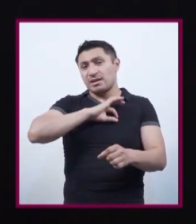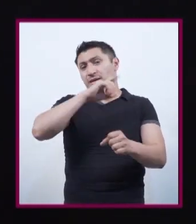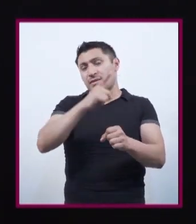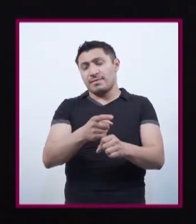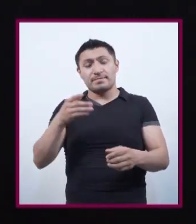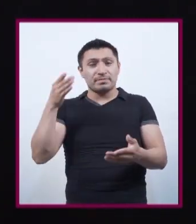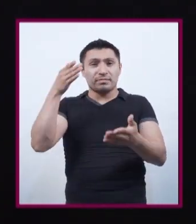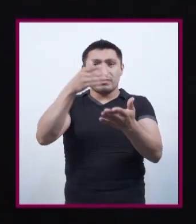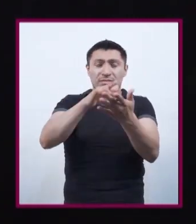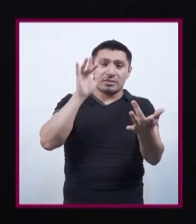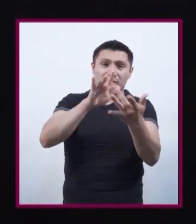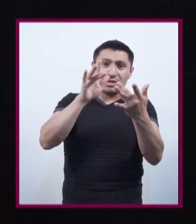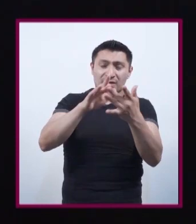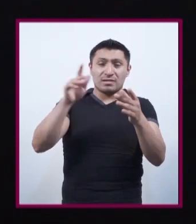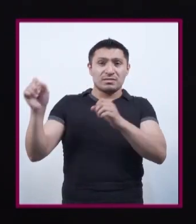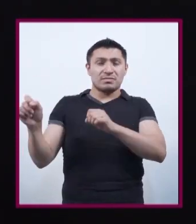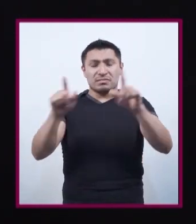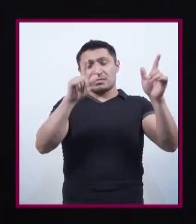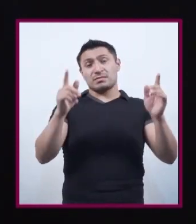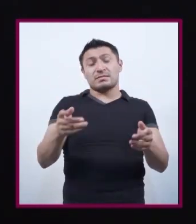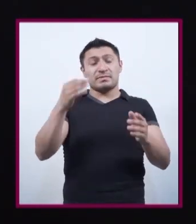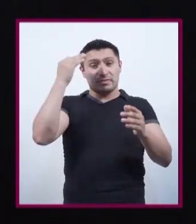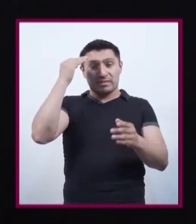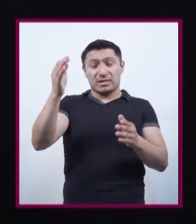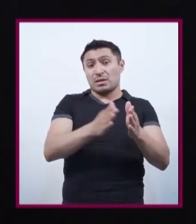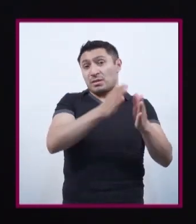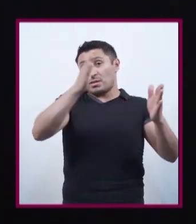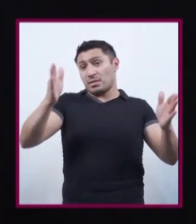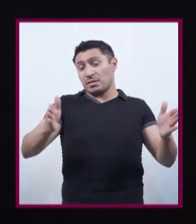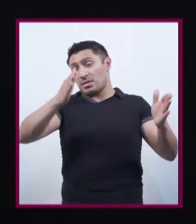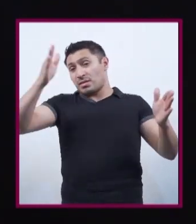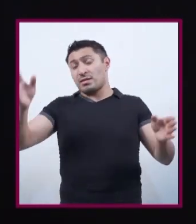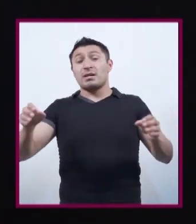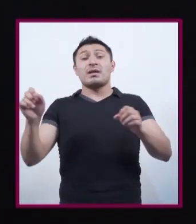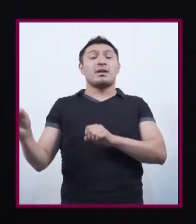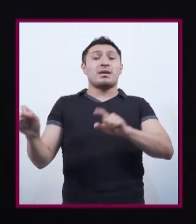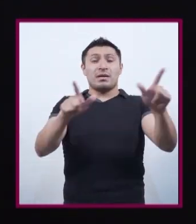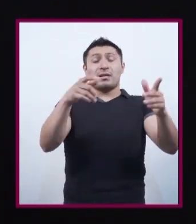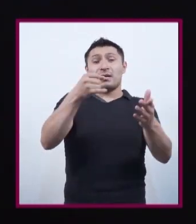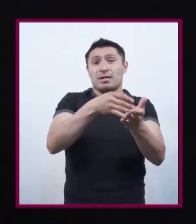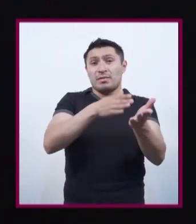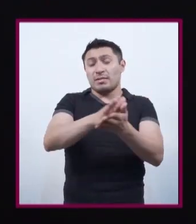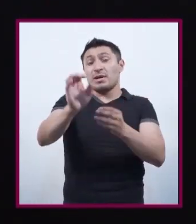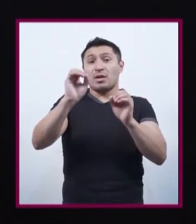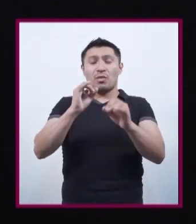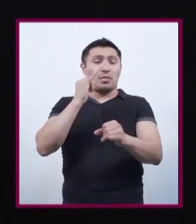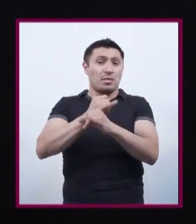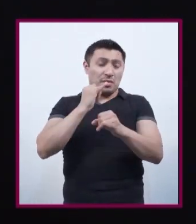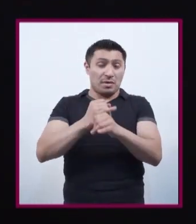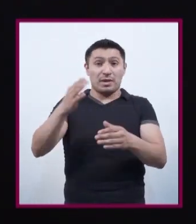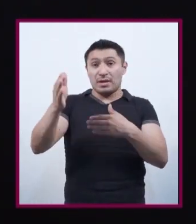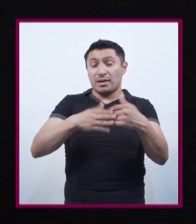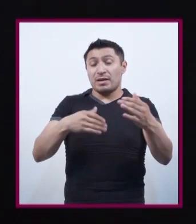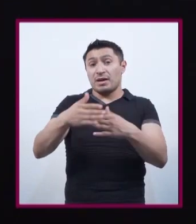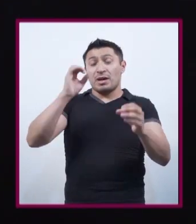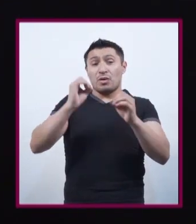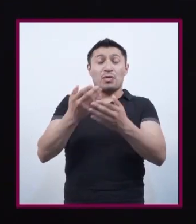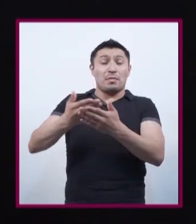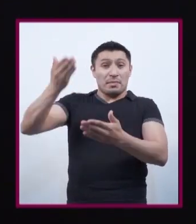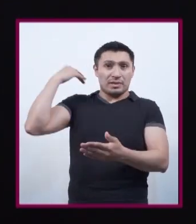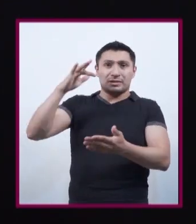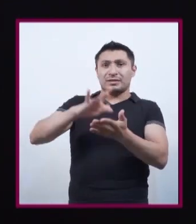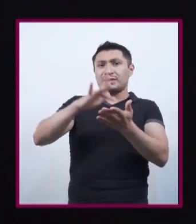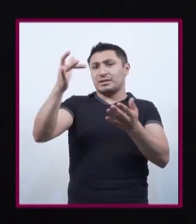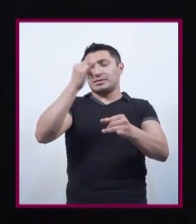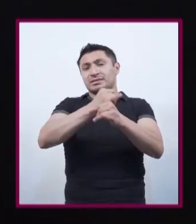servicios digitales ofrecen la posibilidad de acceder a publicaciones periódicas que hayan sido divulgadas de forma impresa o digital, actuales